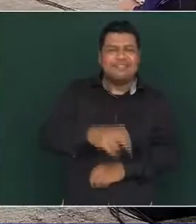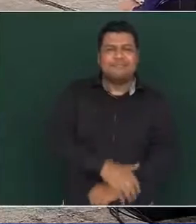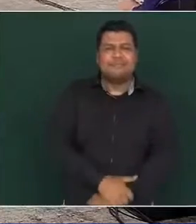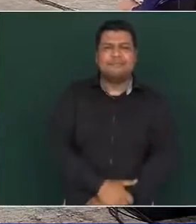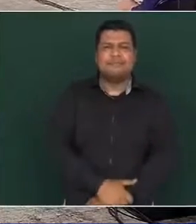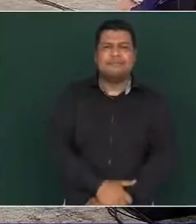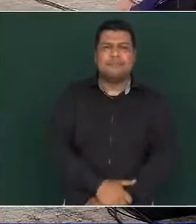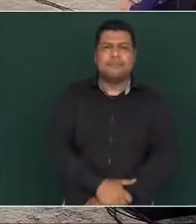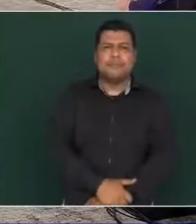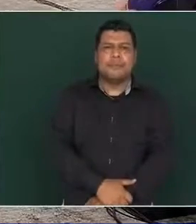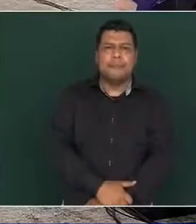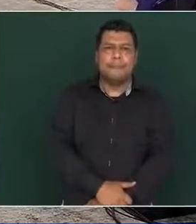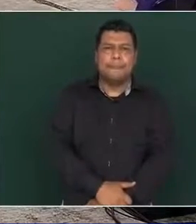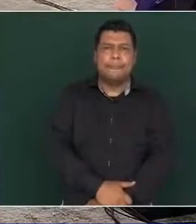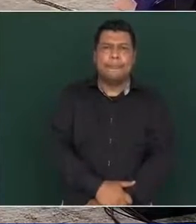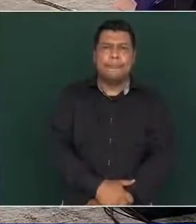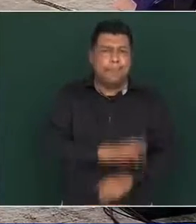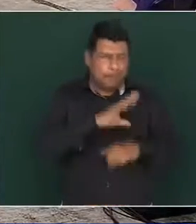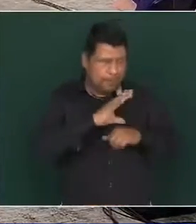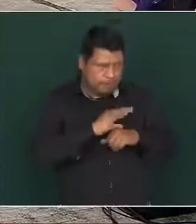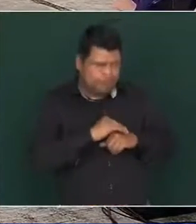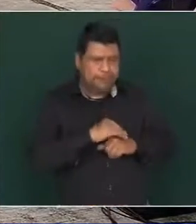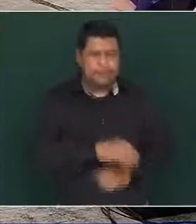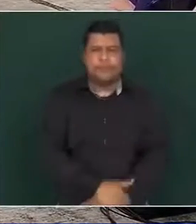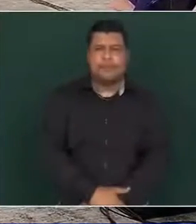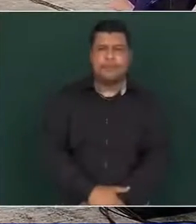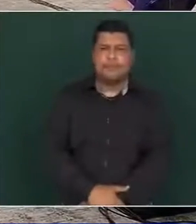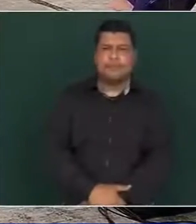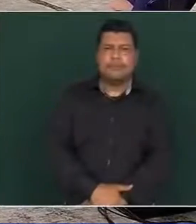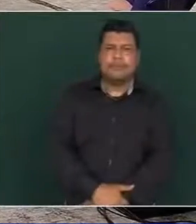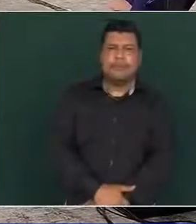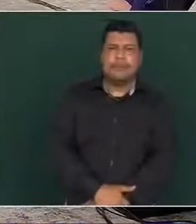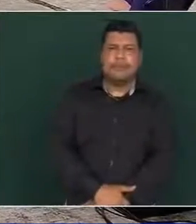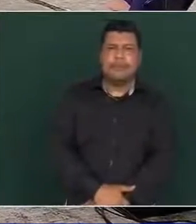Presidente, bueno, yo, si le puedo hacer...